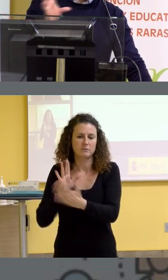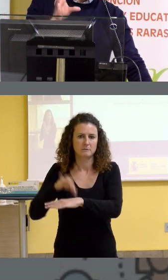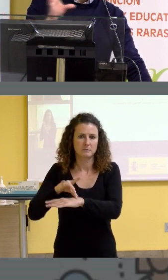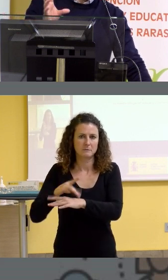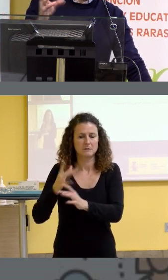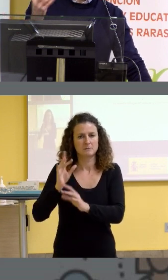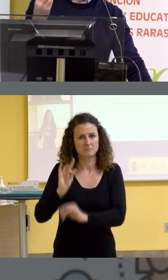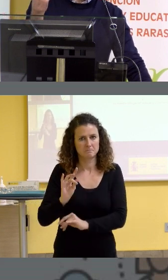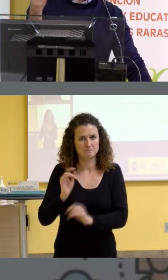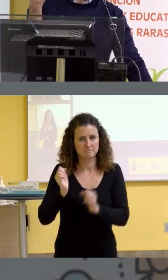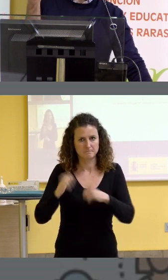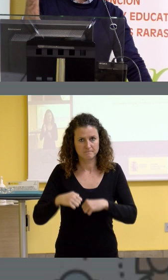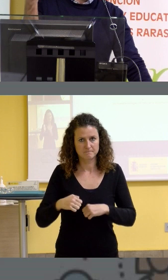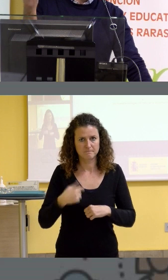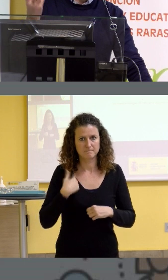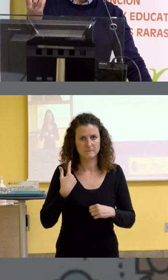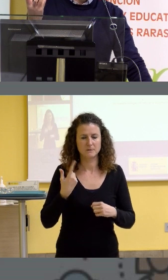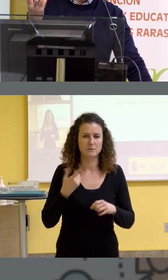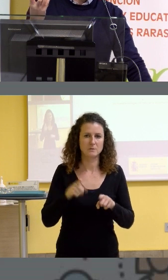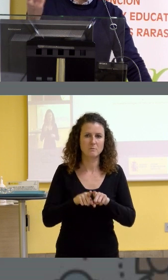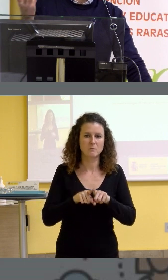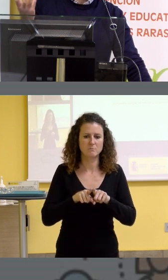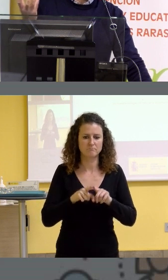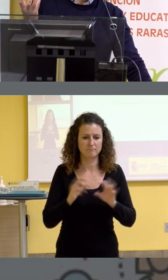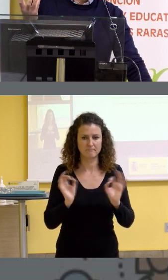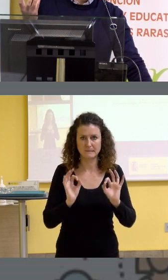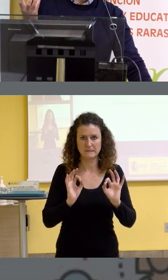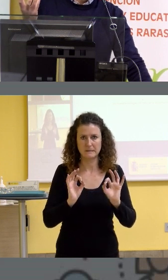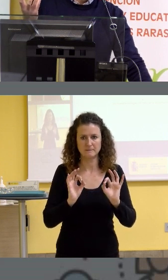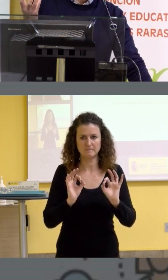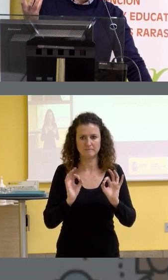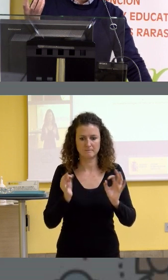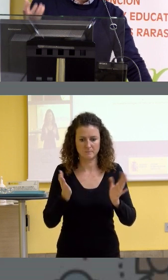escenario cuando no tenemos nada que ofrecemos.